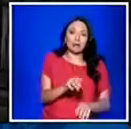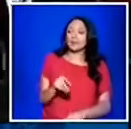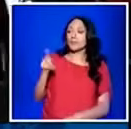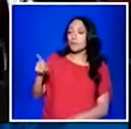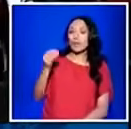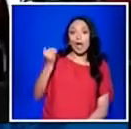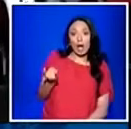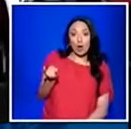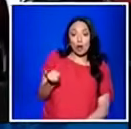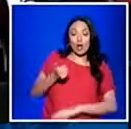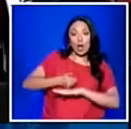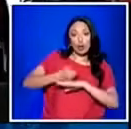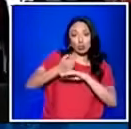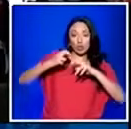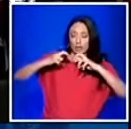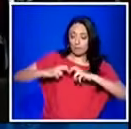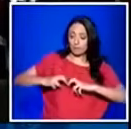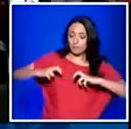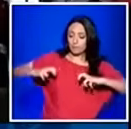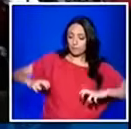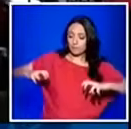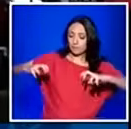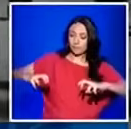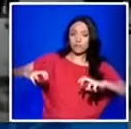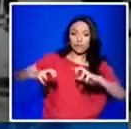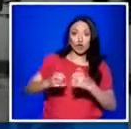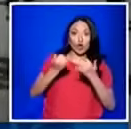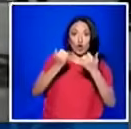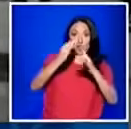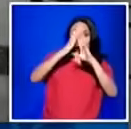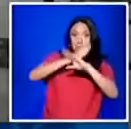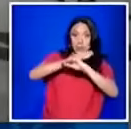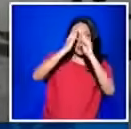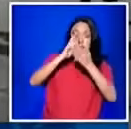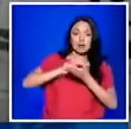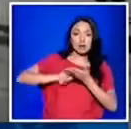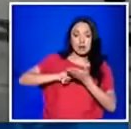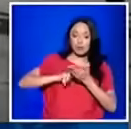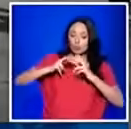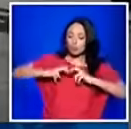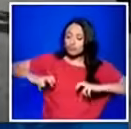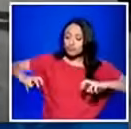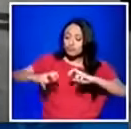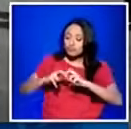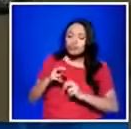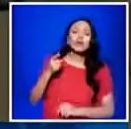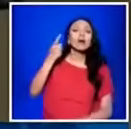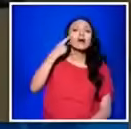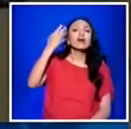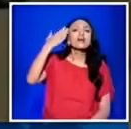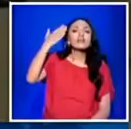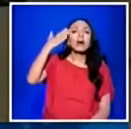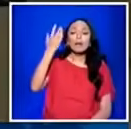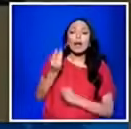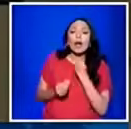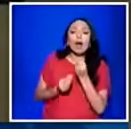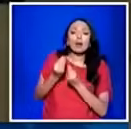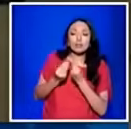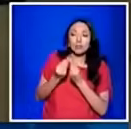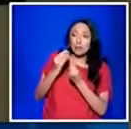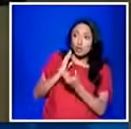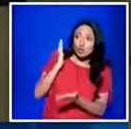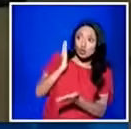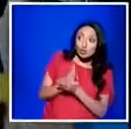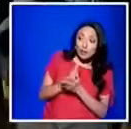unificado conformado por gobernación, policía, militares, bomberos, gestión de riesgo y municipio de Machala